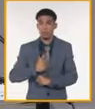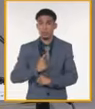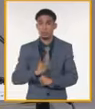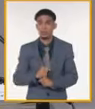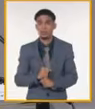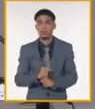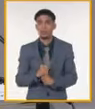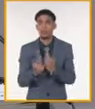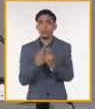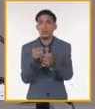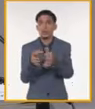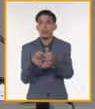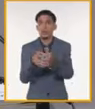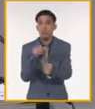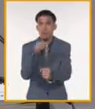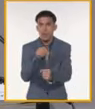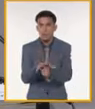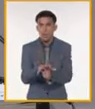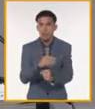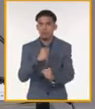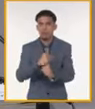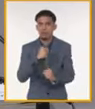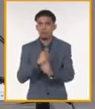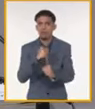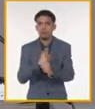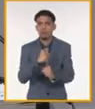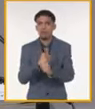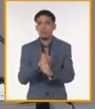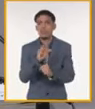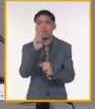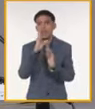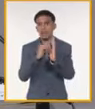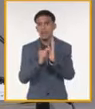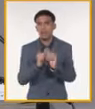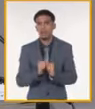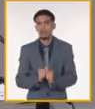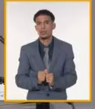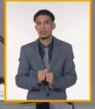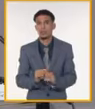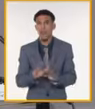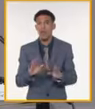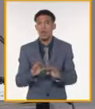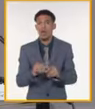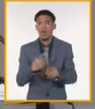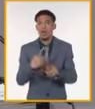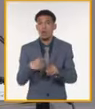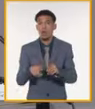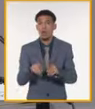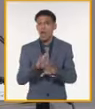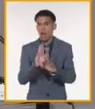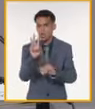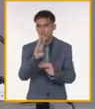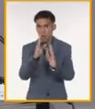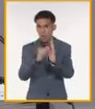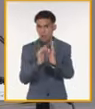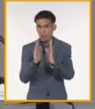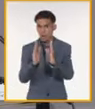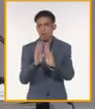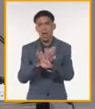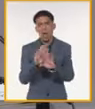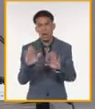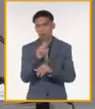aquellos que se iniciaban en este sector por un periodo de TR meses y en el caso de los socios de las megro eso eso se